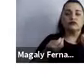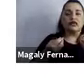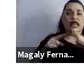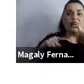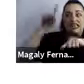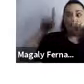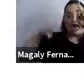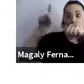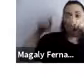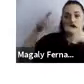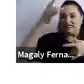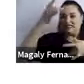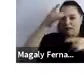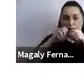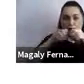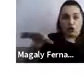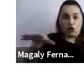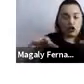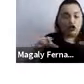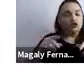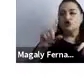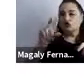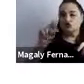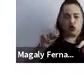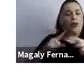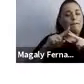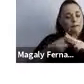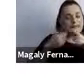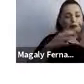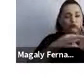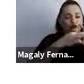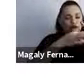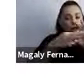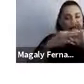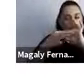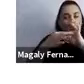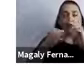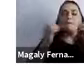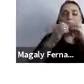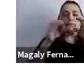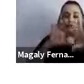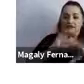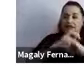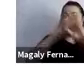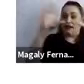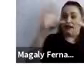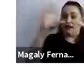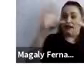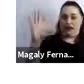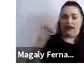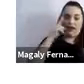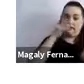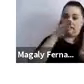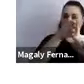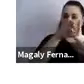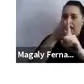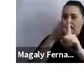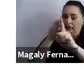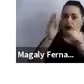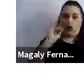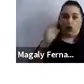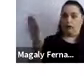indicadores epidemiológicos, sino empezamos a relacionarlo de una manera mucho más clara y directa y